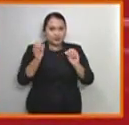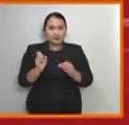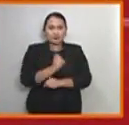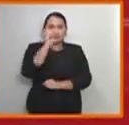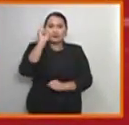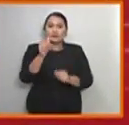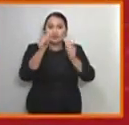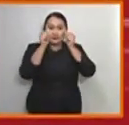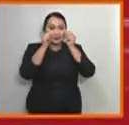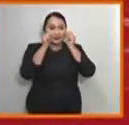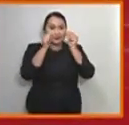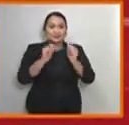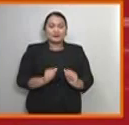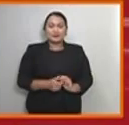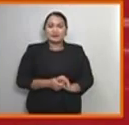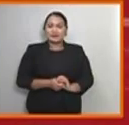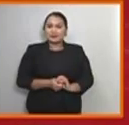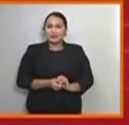Atentos,